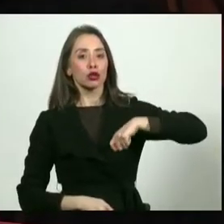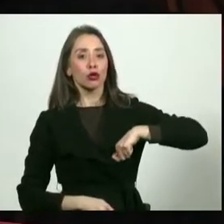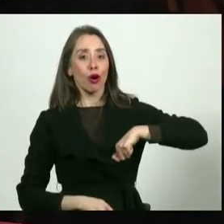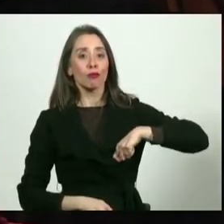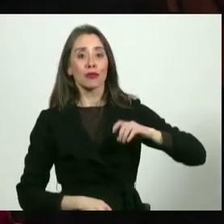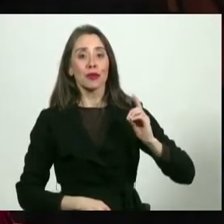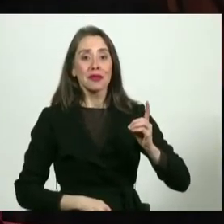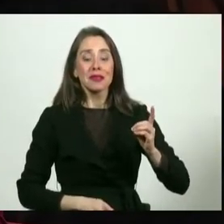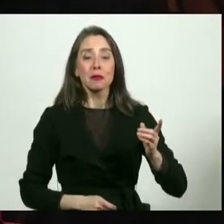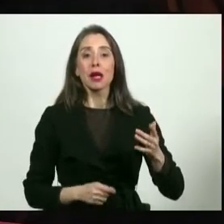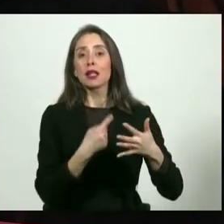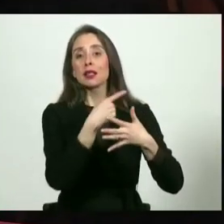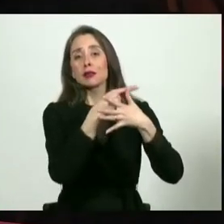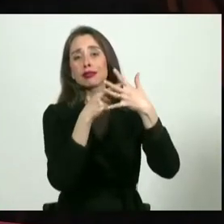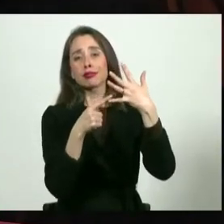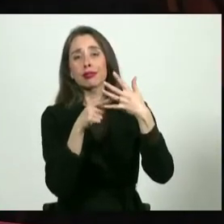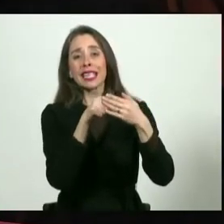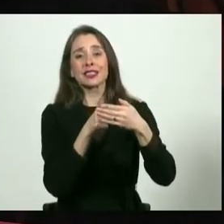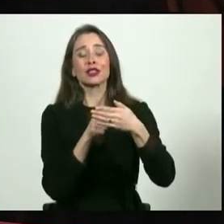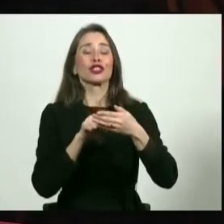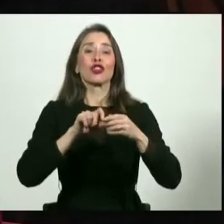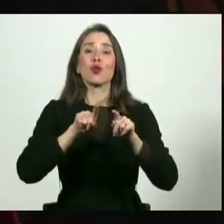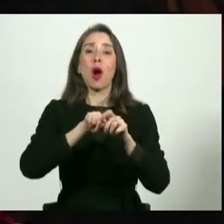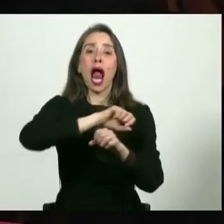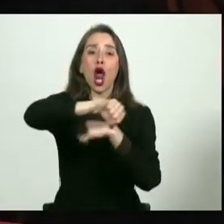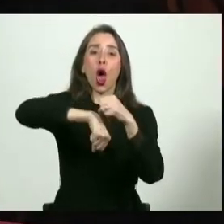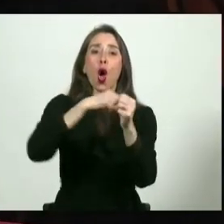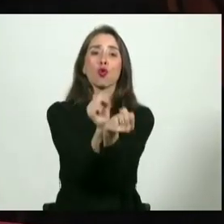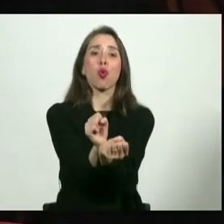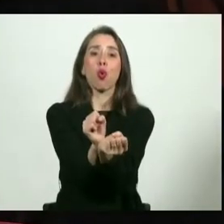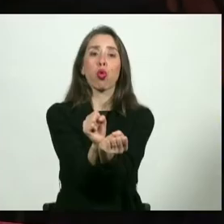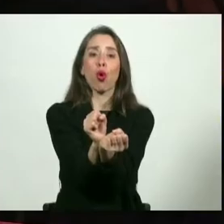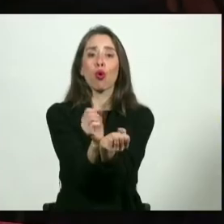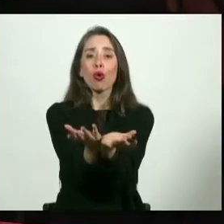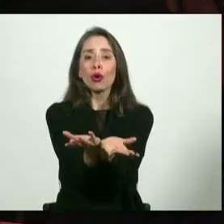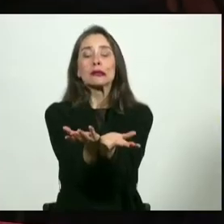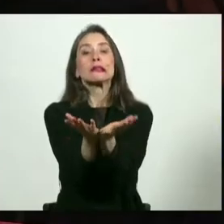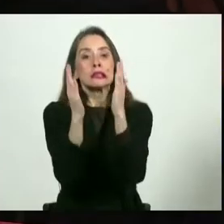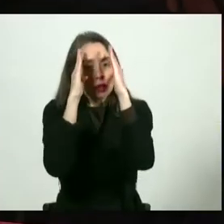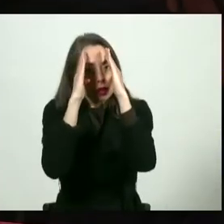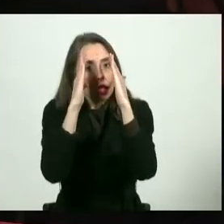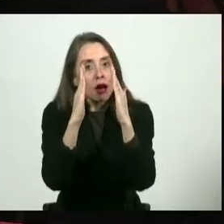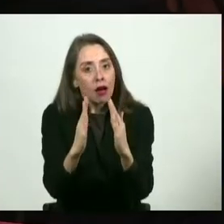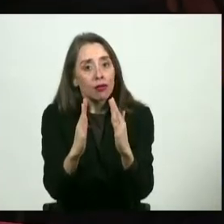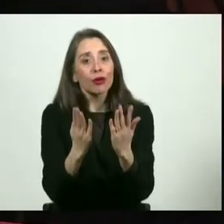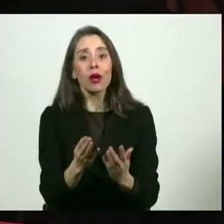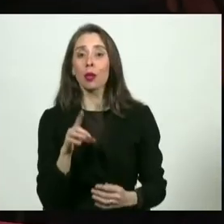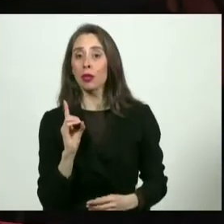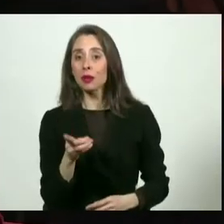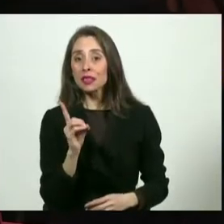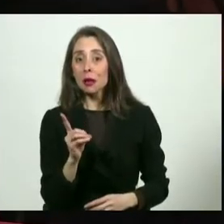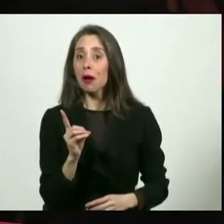invalidez. Hay ahí todo un nudo que creo que también hay que abordar, porque